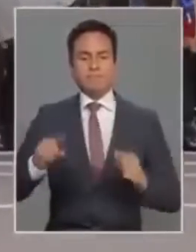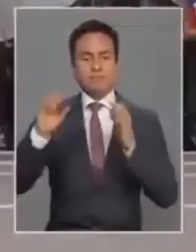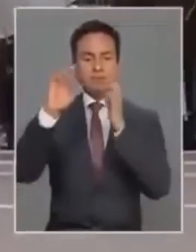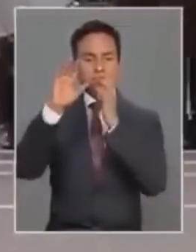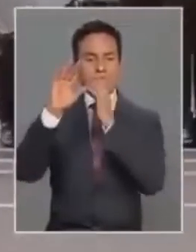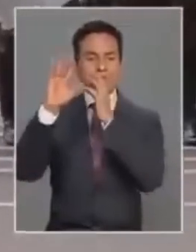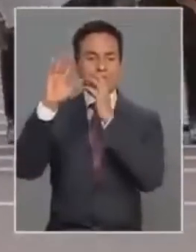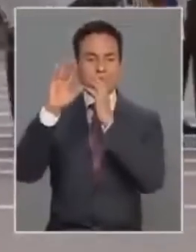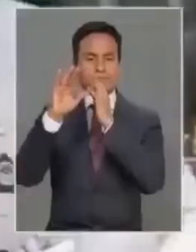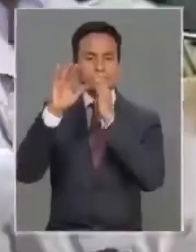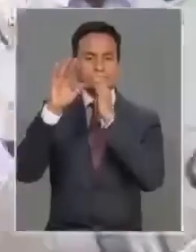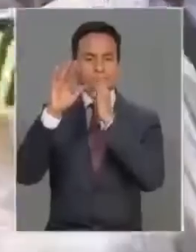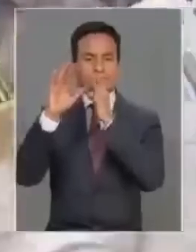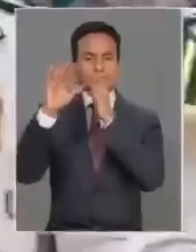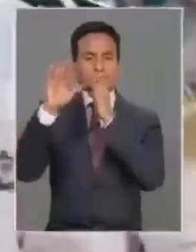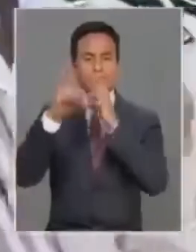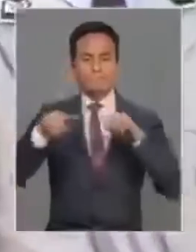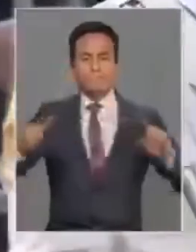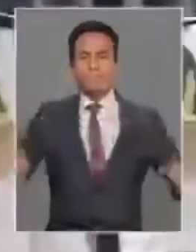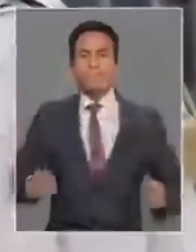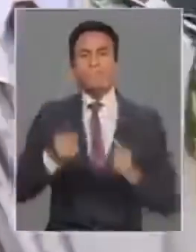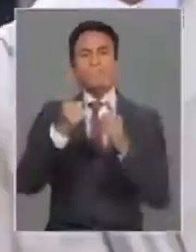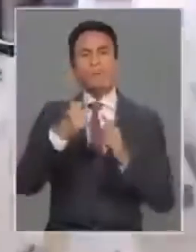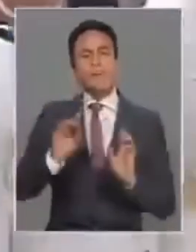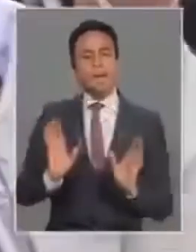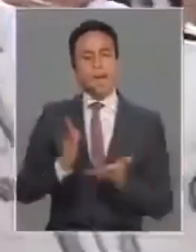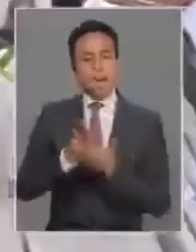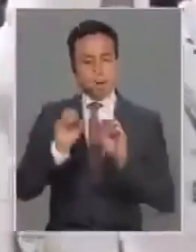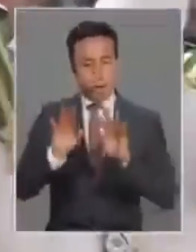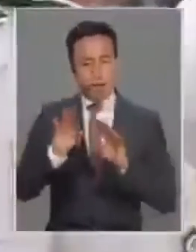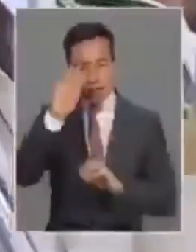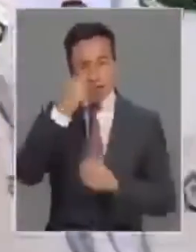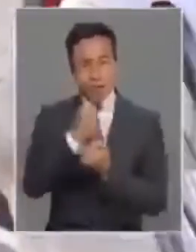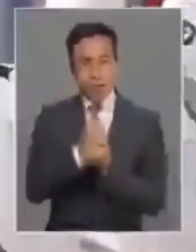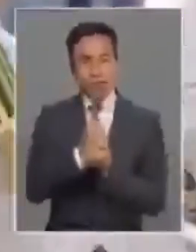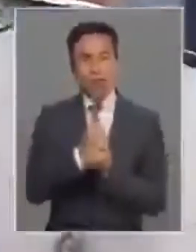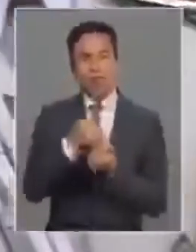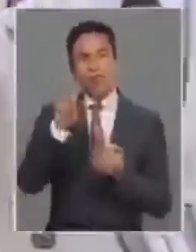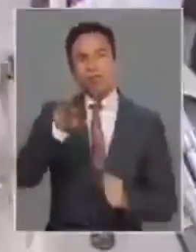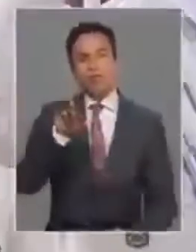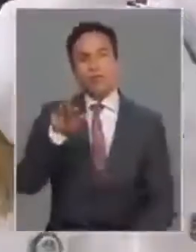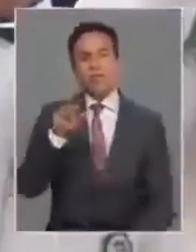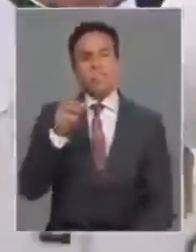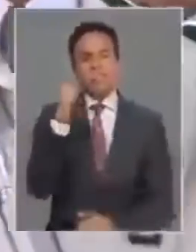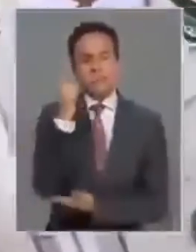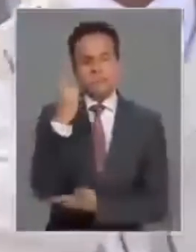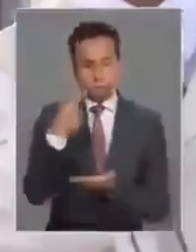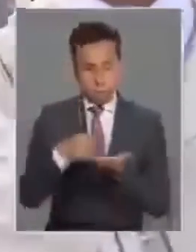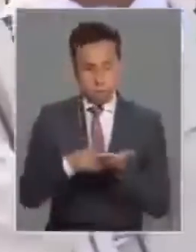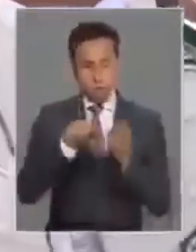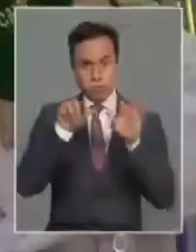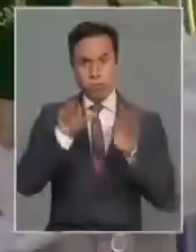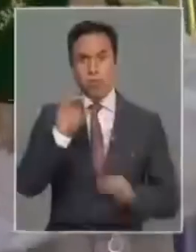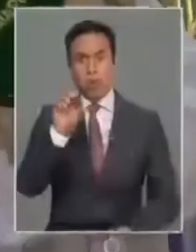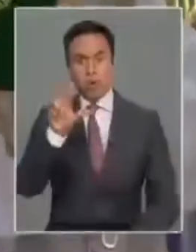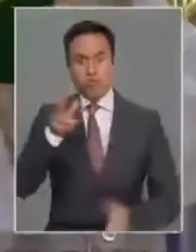momento marcharse y todo, solamente con el oído. Sí. Porque pues están muy bien capacitados, han